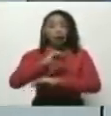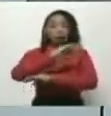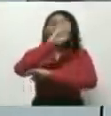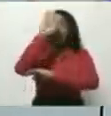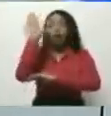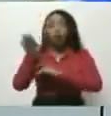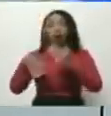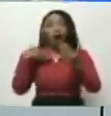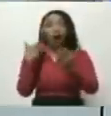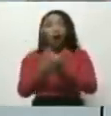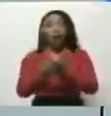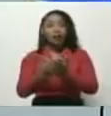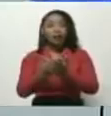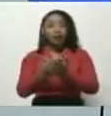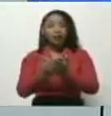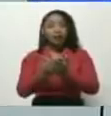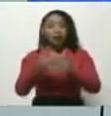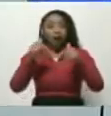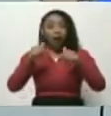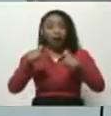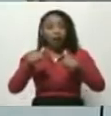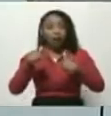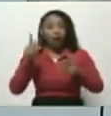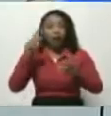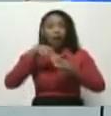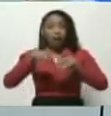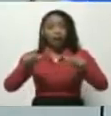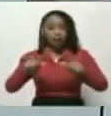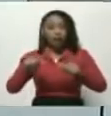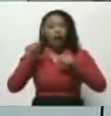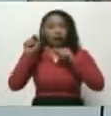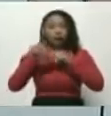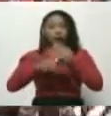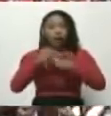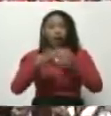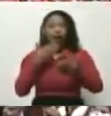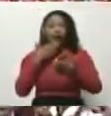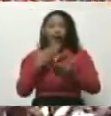hasta el paraíso de esta tierra, que así sea. Muchas gracias.